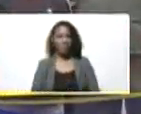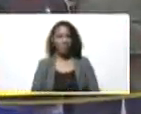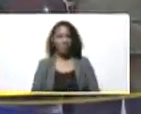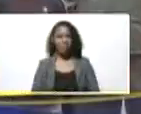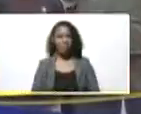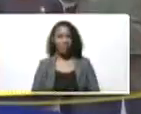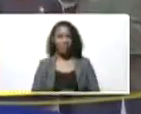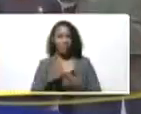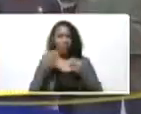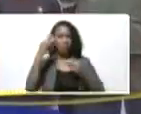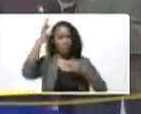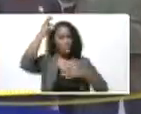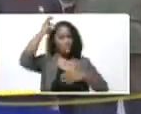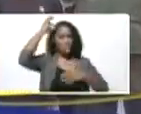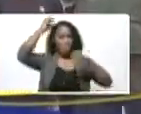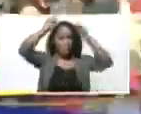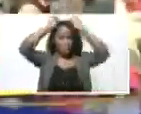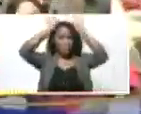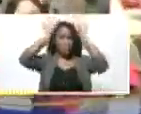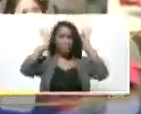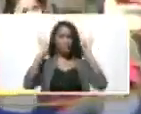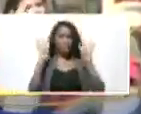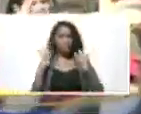Con mucho pelo le pusieron a Diosdado.